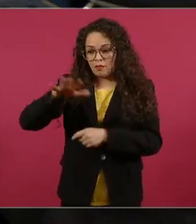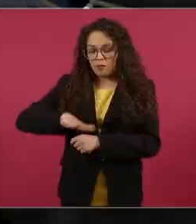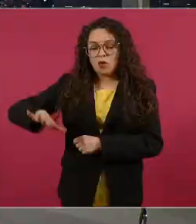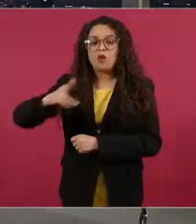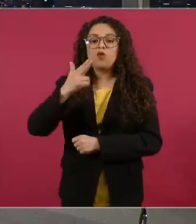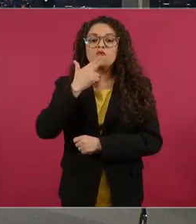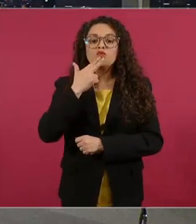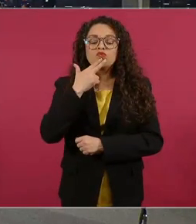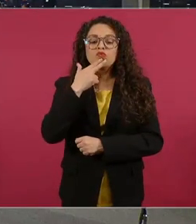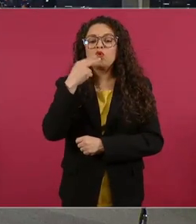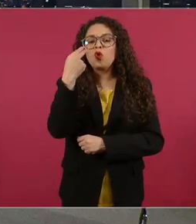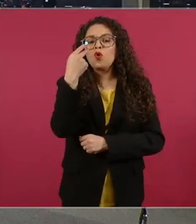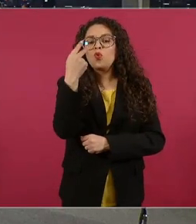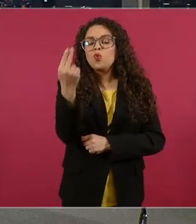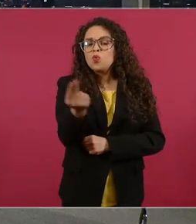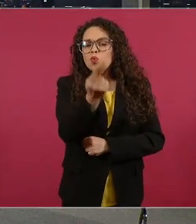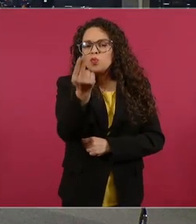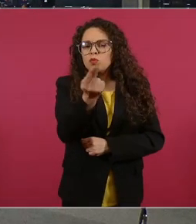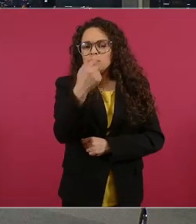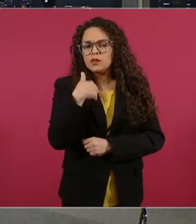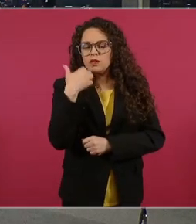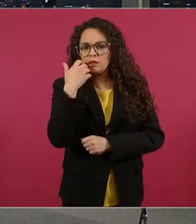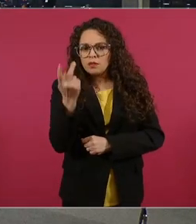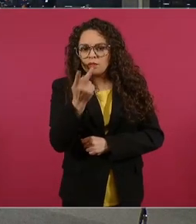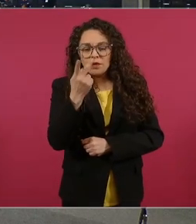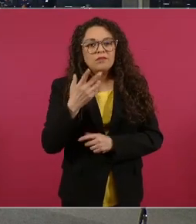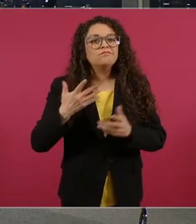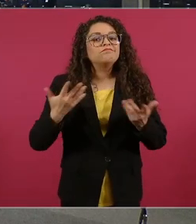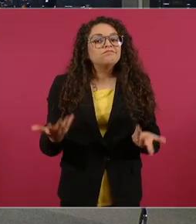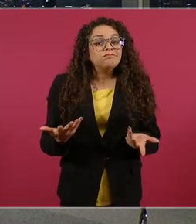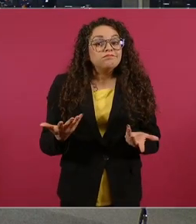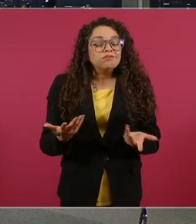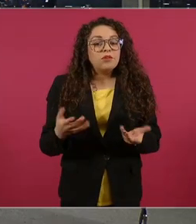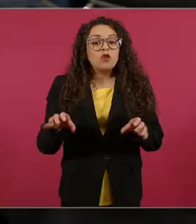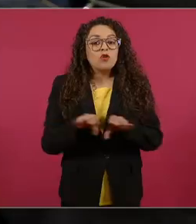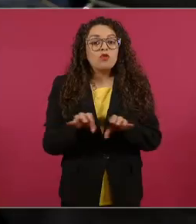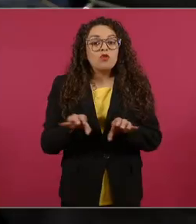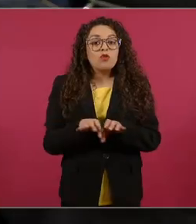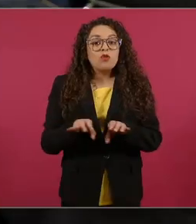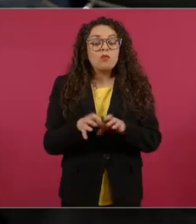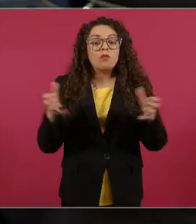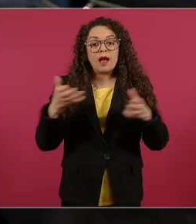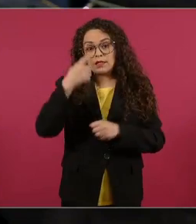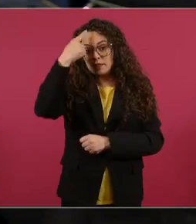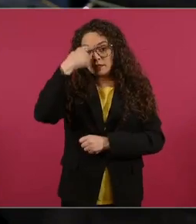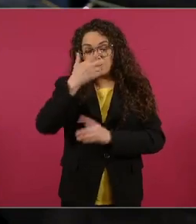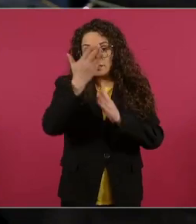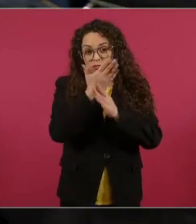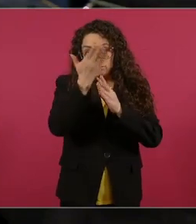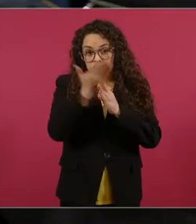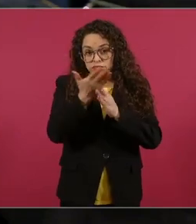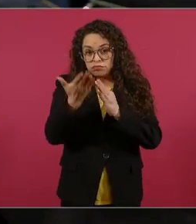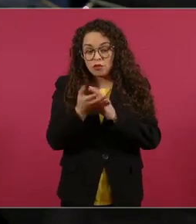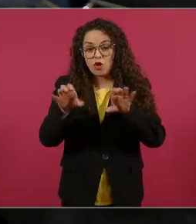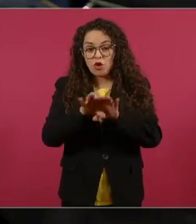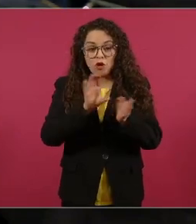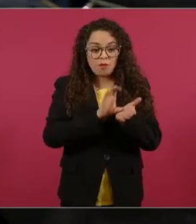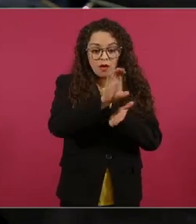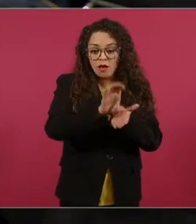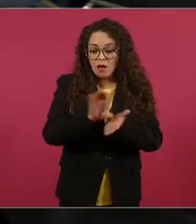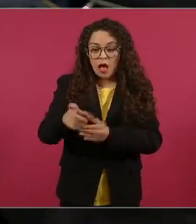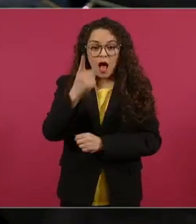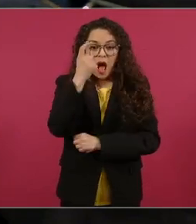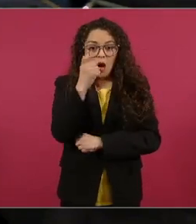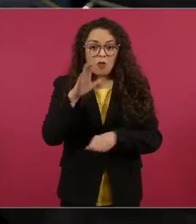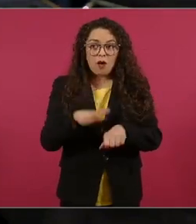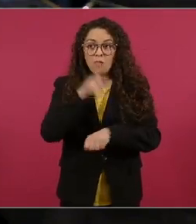postura de qué, de cómo van a equilibrar estos consumos dado la carencia que hay de